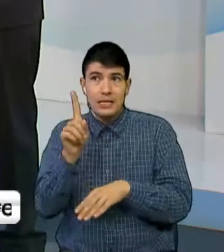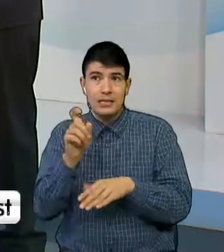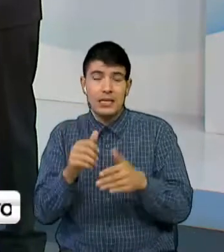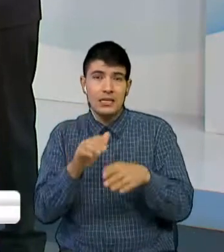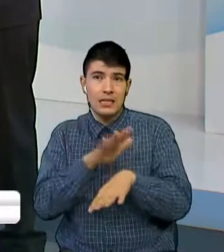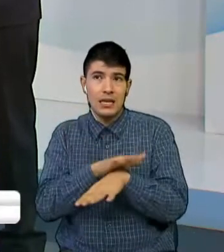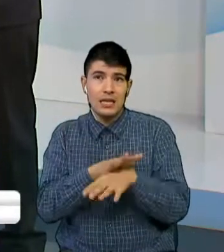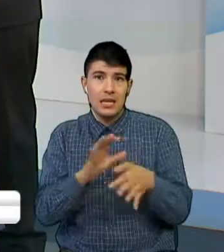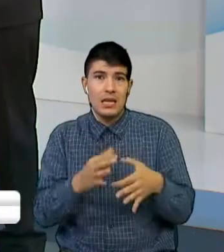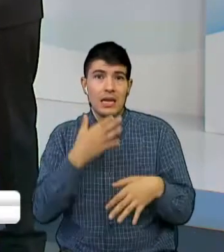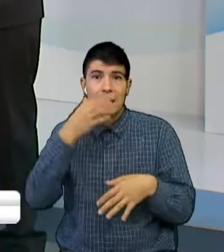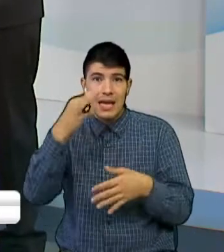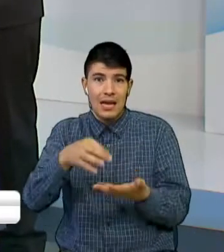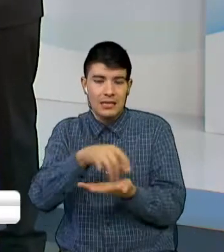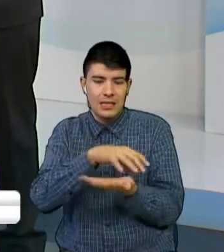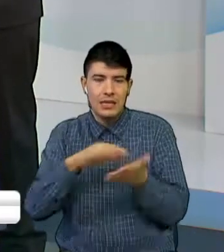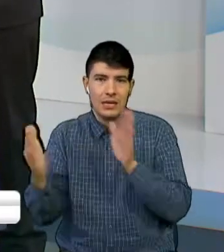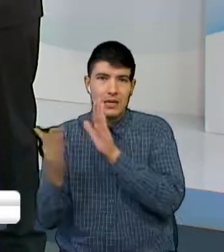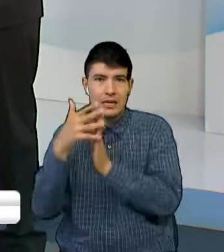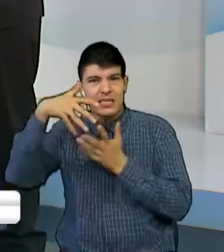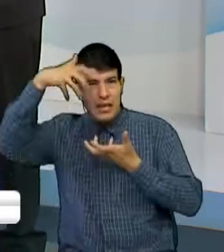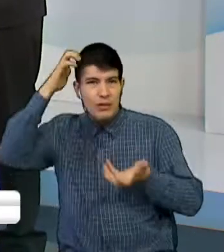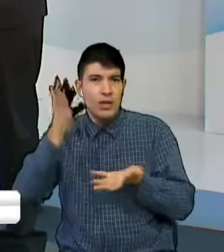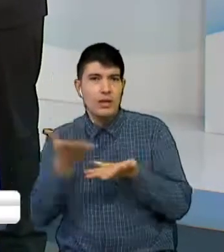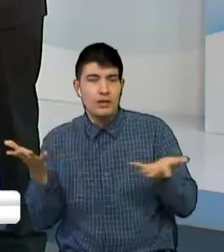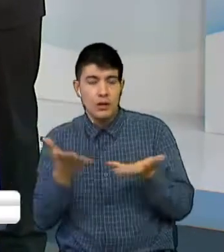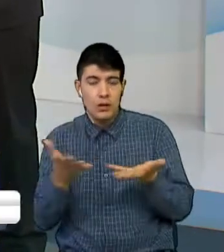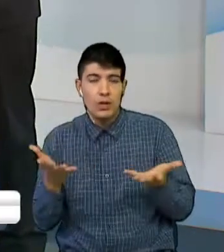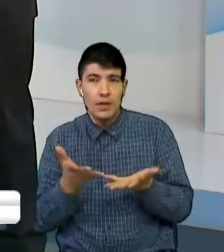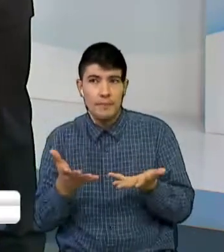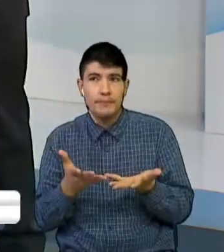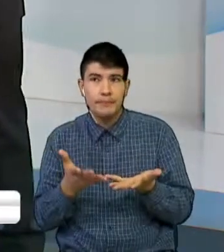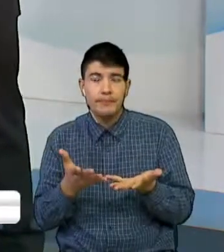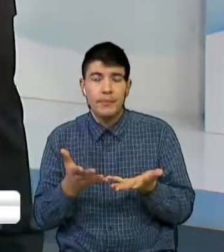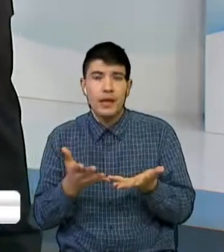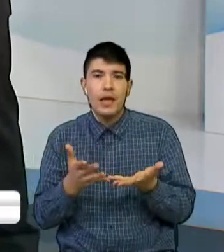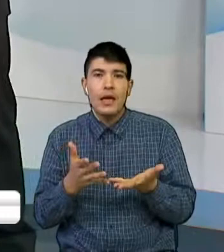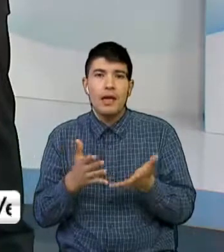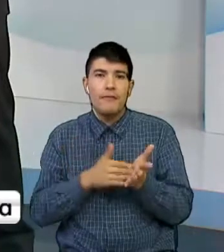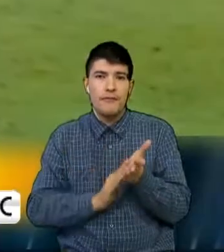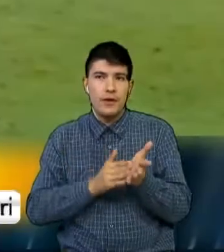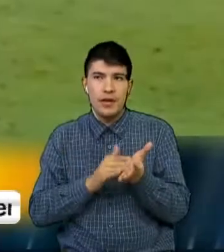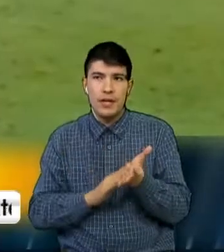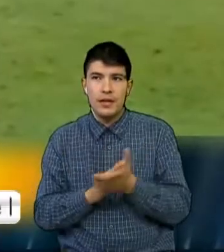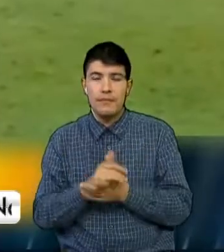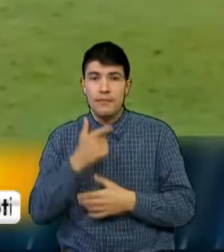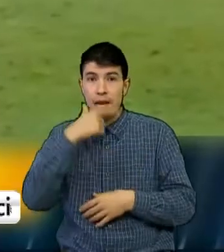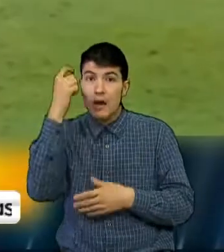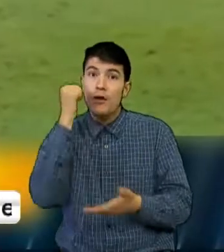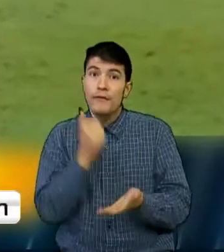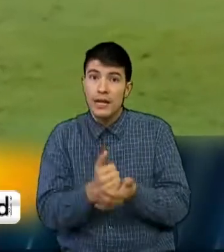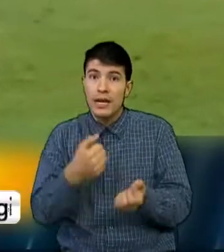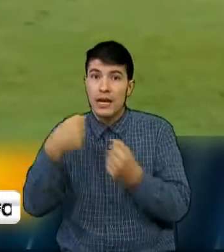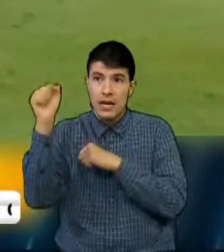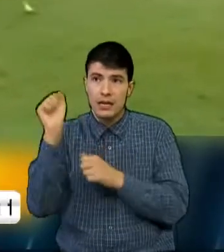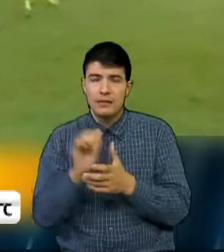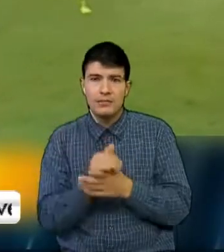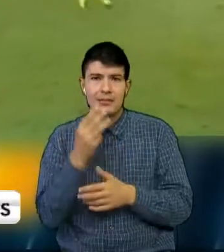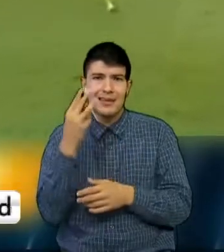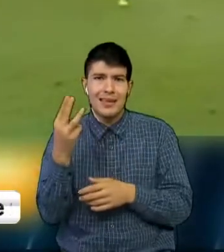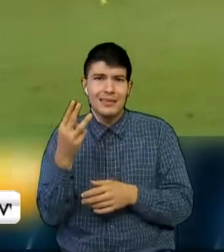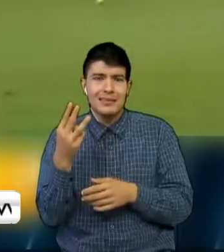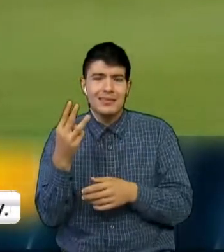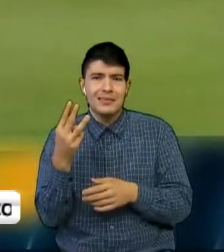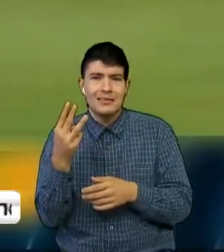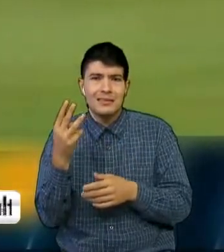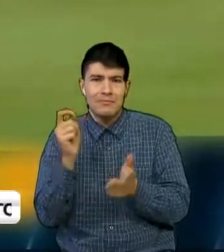real santander recibe a leones en floridablanca los blancos y están obligados a ganar tres encuentros han tenido real santander y leones en el